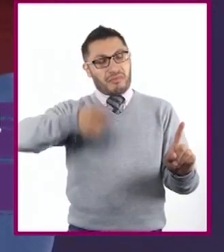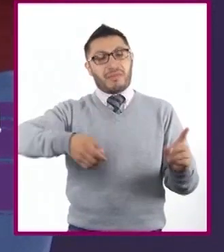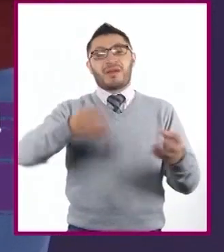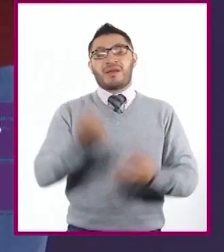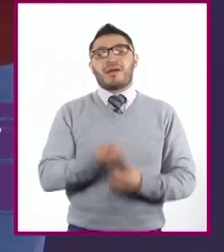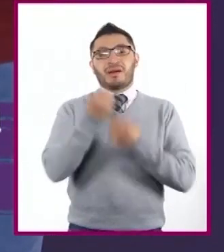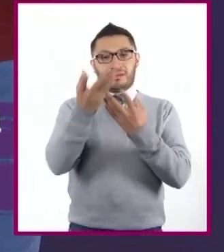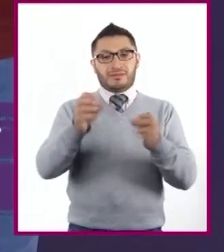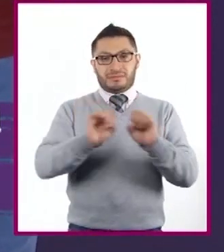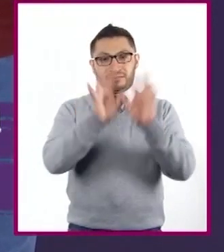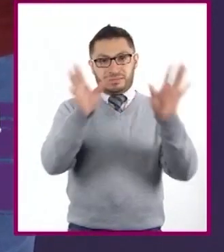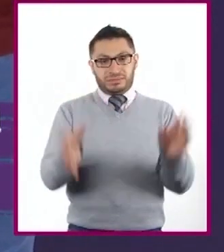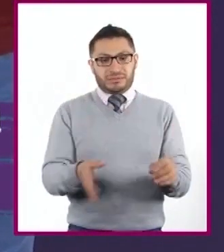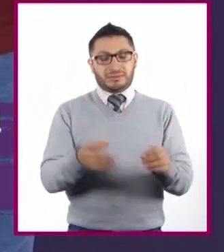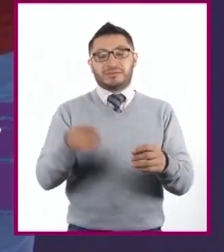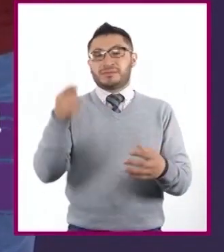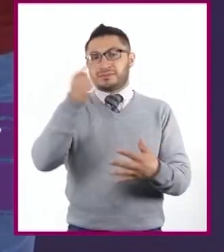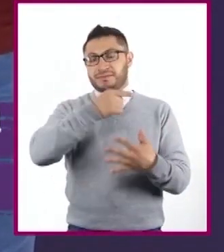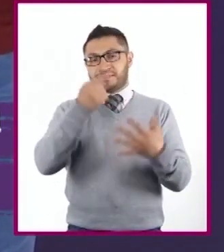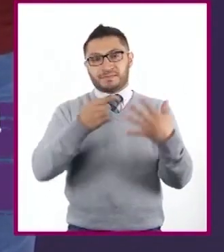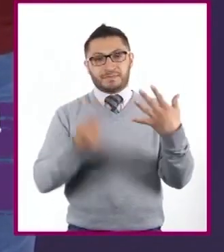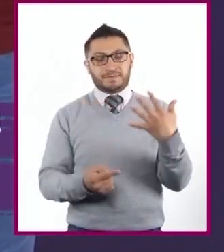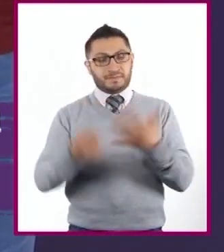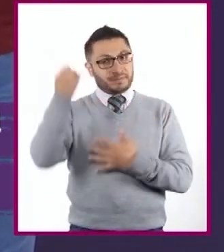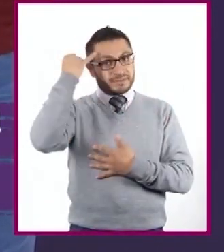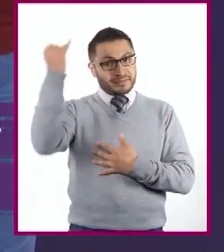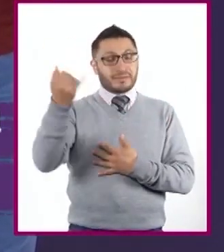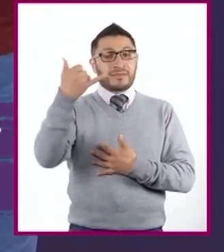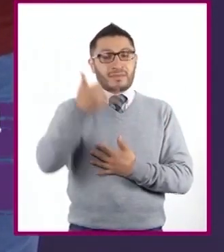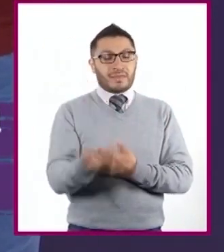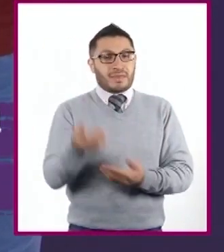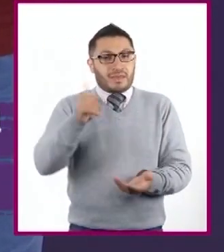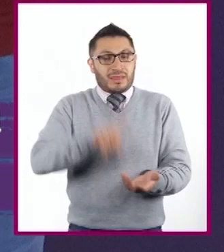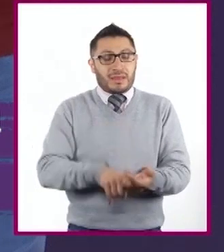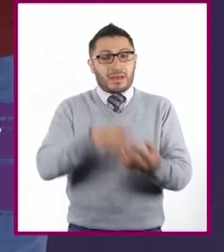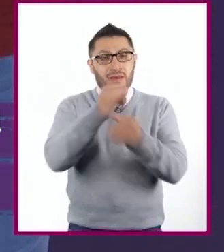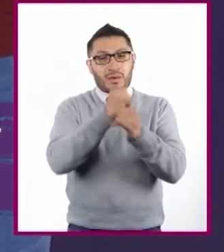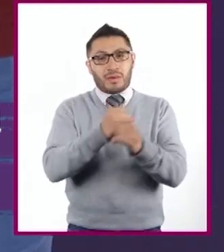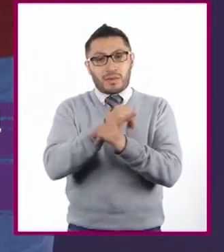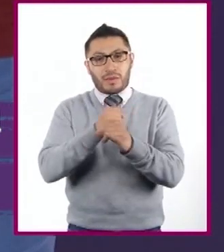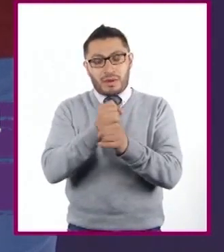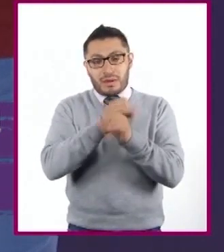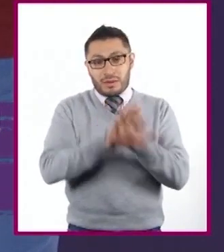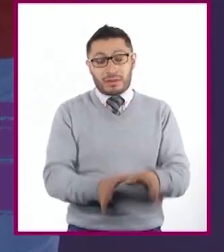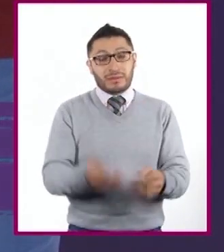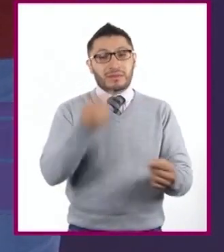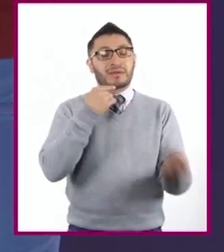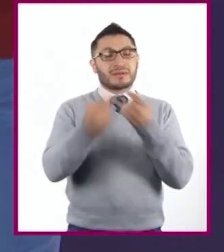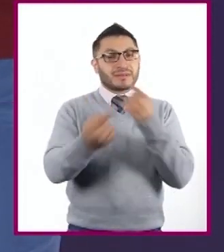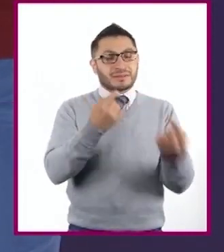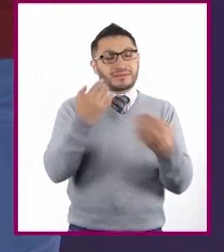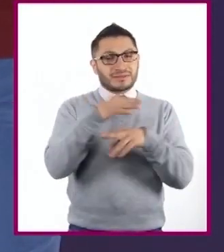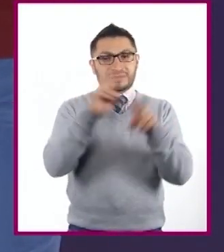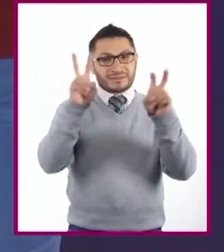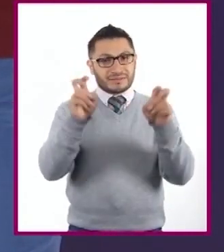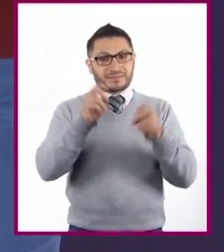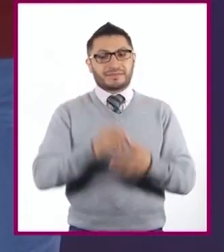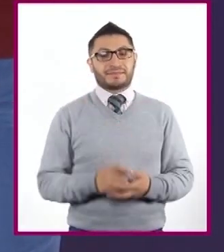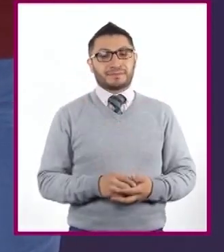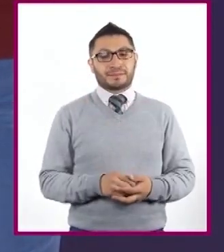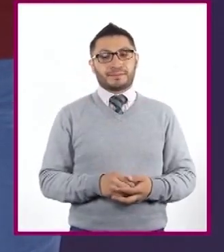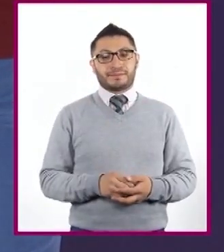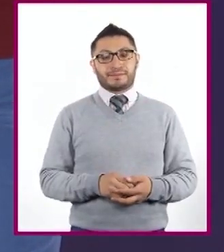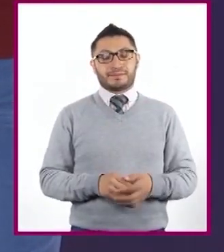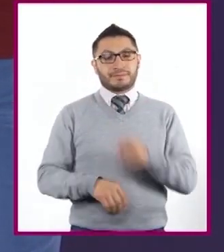de manera clara sus argumentos y los sustenta en información analizada al debatir sobre un tema. Y